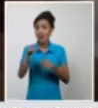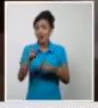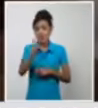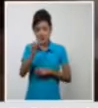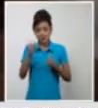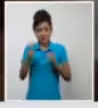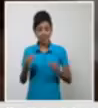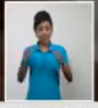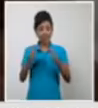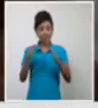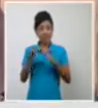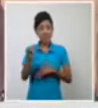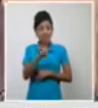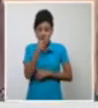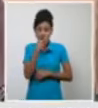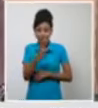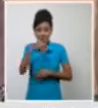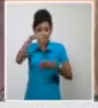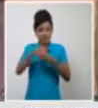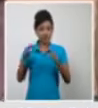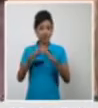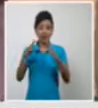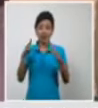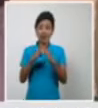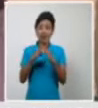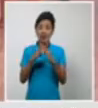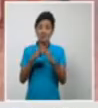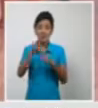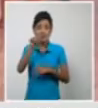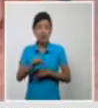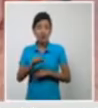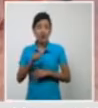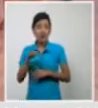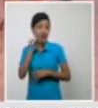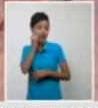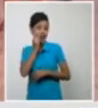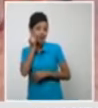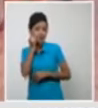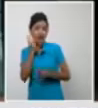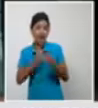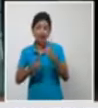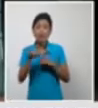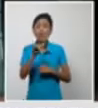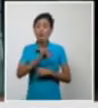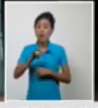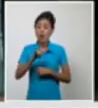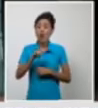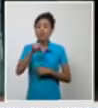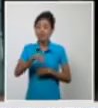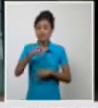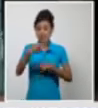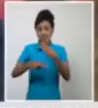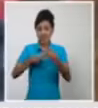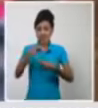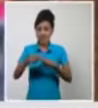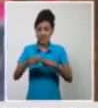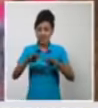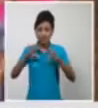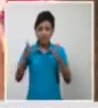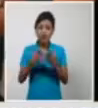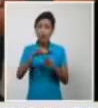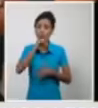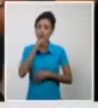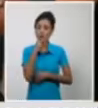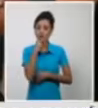contagio, solventar la ansiedad y las carencias cotidianas que en nuestro país se recrudecen cada día a